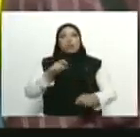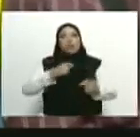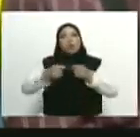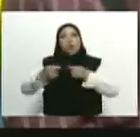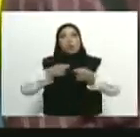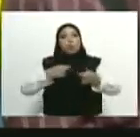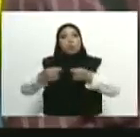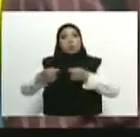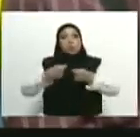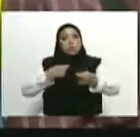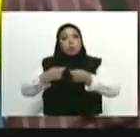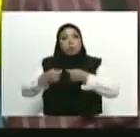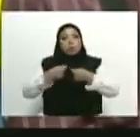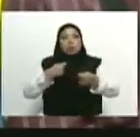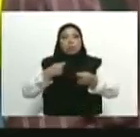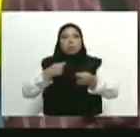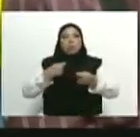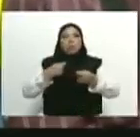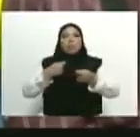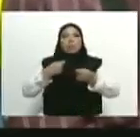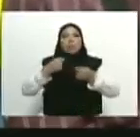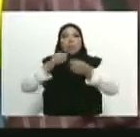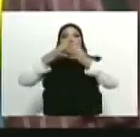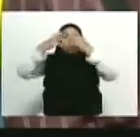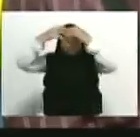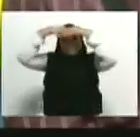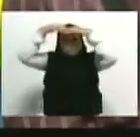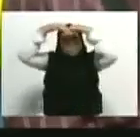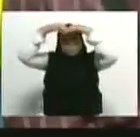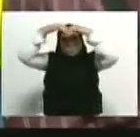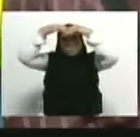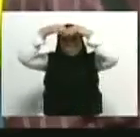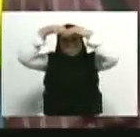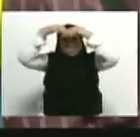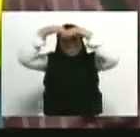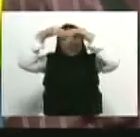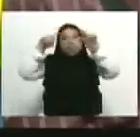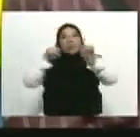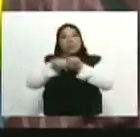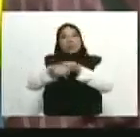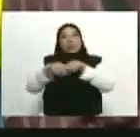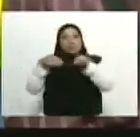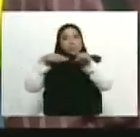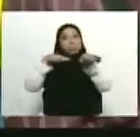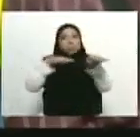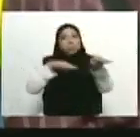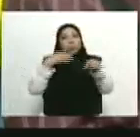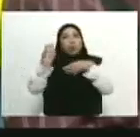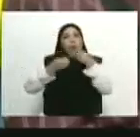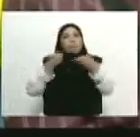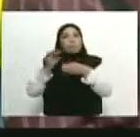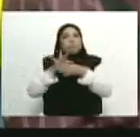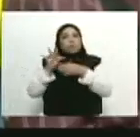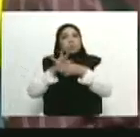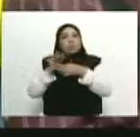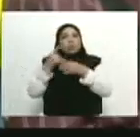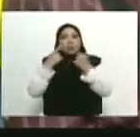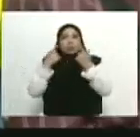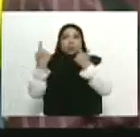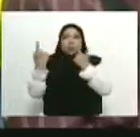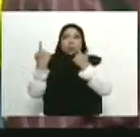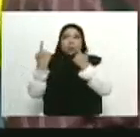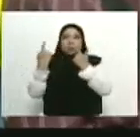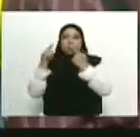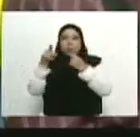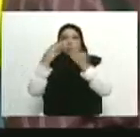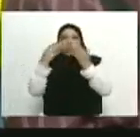controlador de tráfico, que es lo que le podemos llamar el cerebro. El controlador de tráfico. Sí, de los semáforos. ¿Cómo funciona eso? Este es lo que